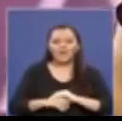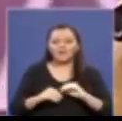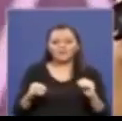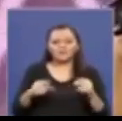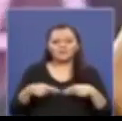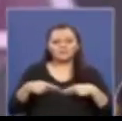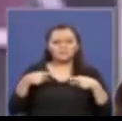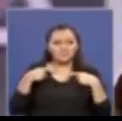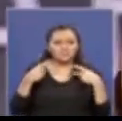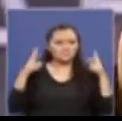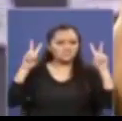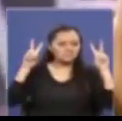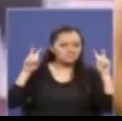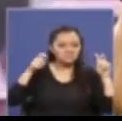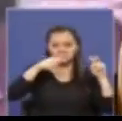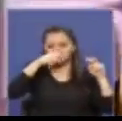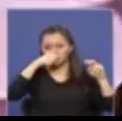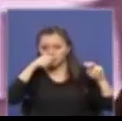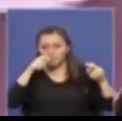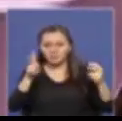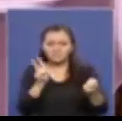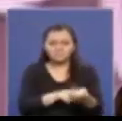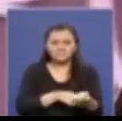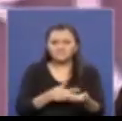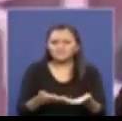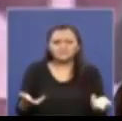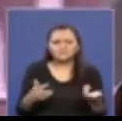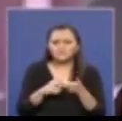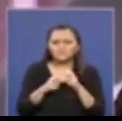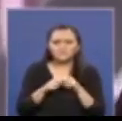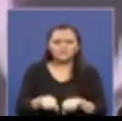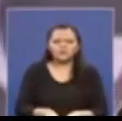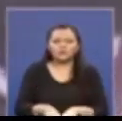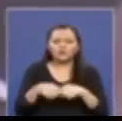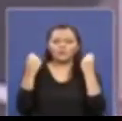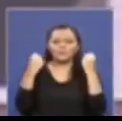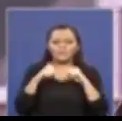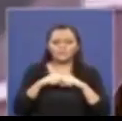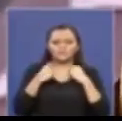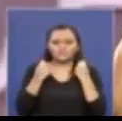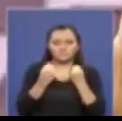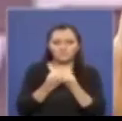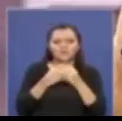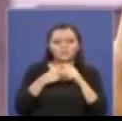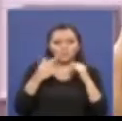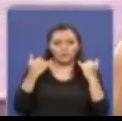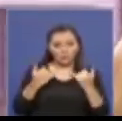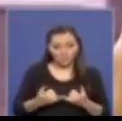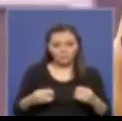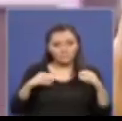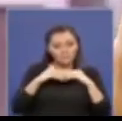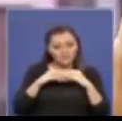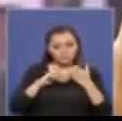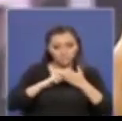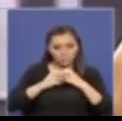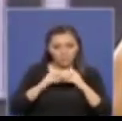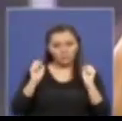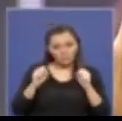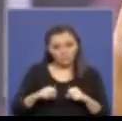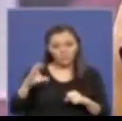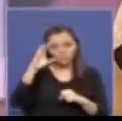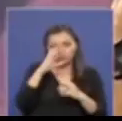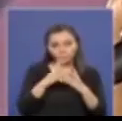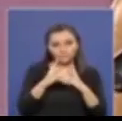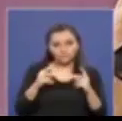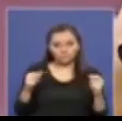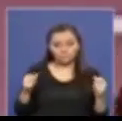vinieron problemas como pandillas y otros problemas adicionales, ¿no? Sin embargo, compañeros, superaremos todos esos problemas, pero insisto,